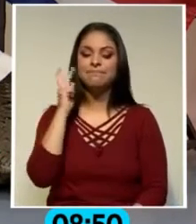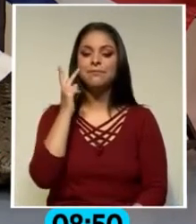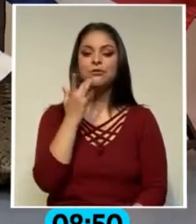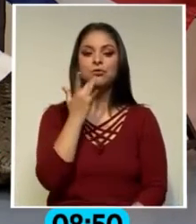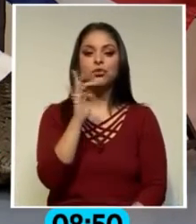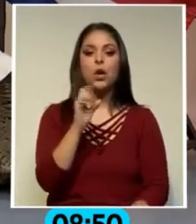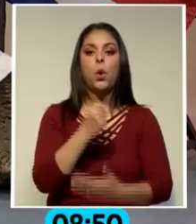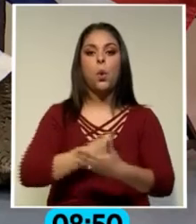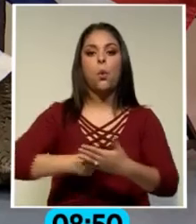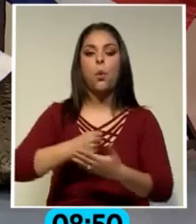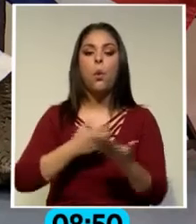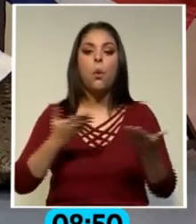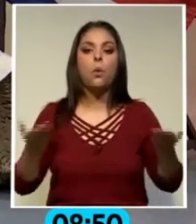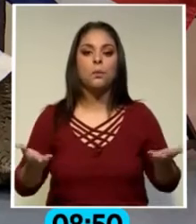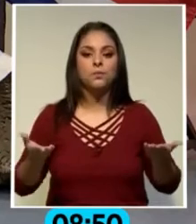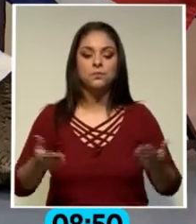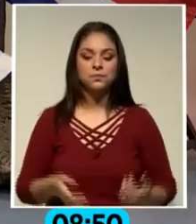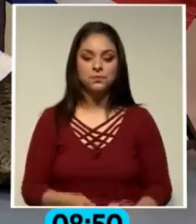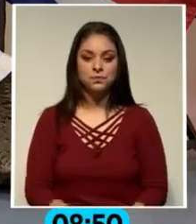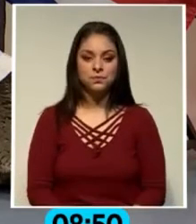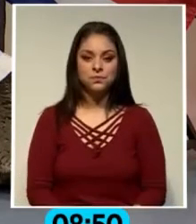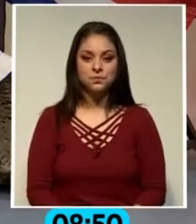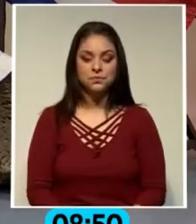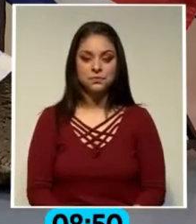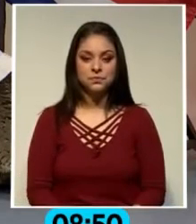cómo fue que lo hizo.